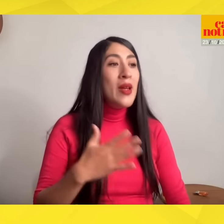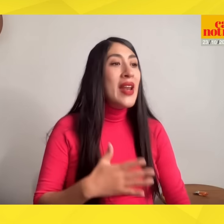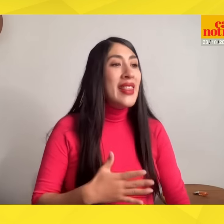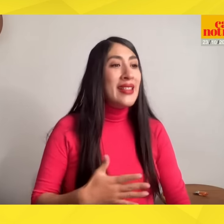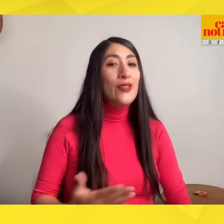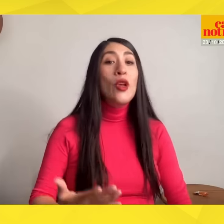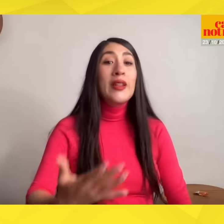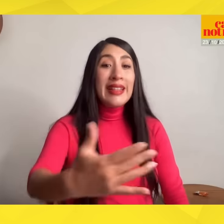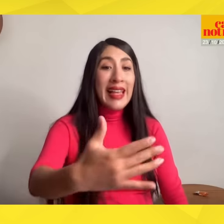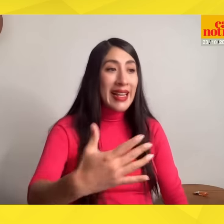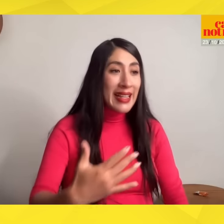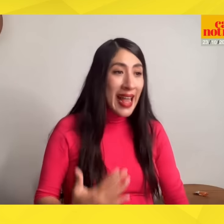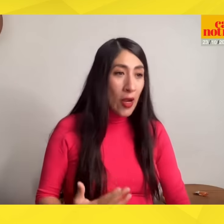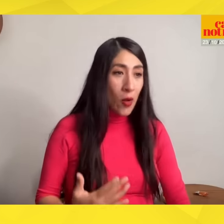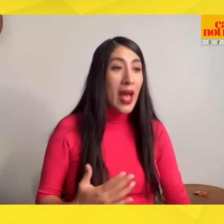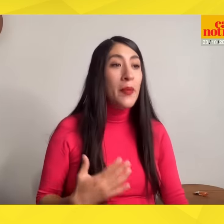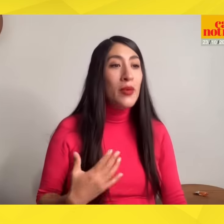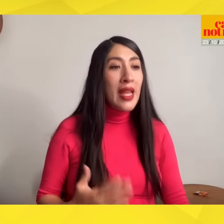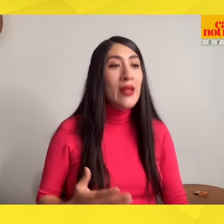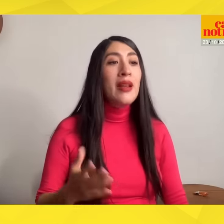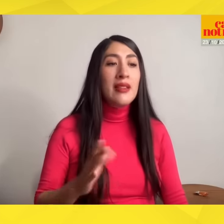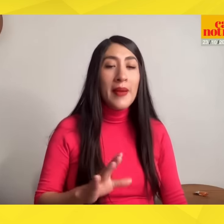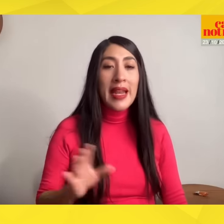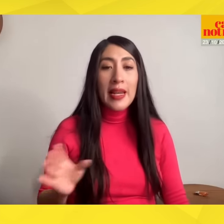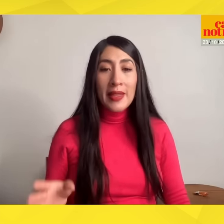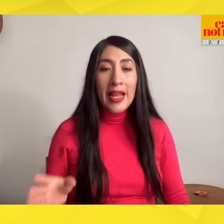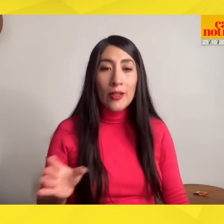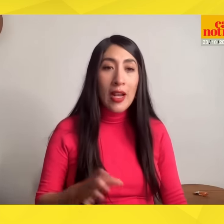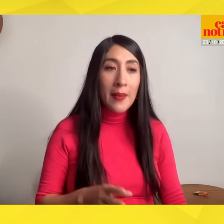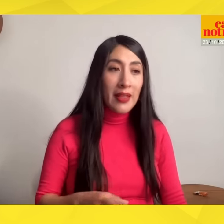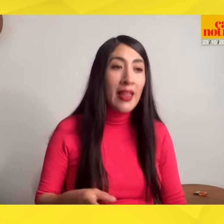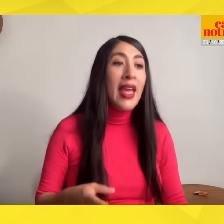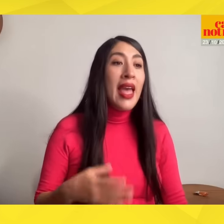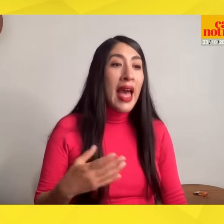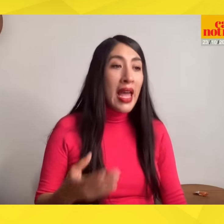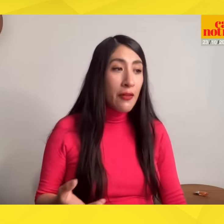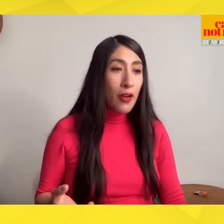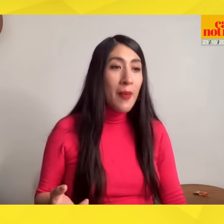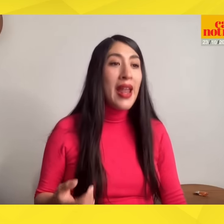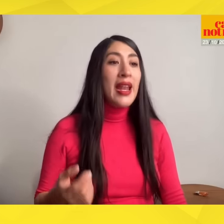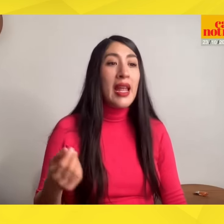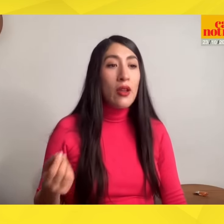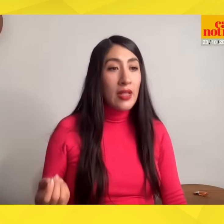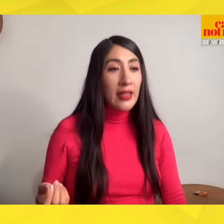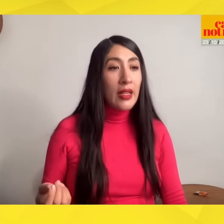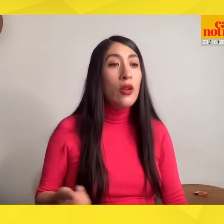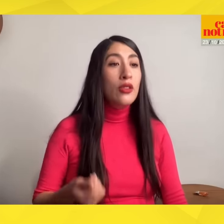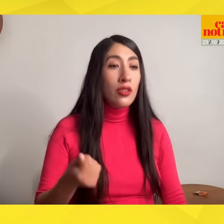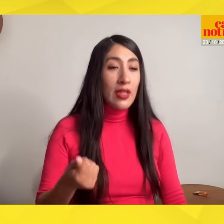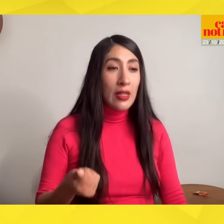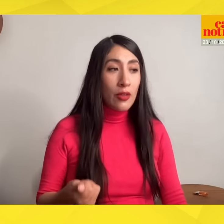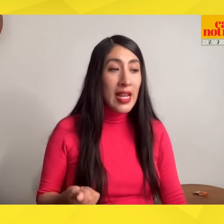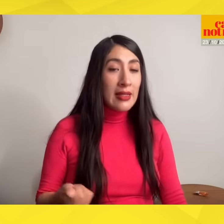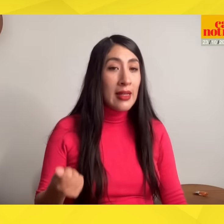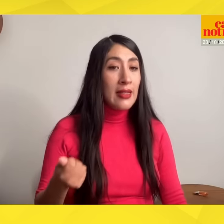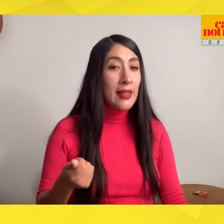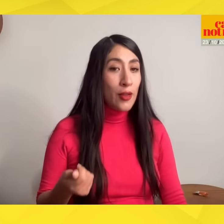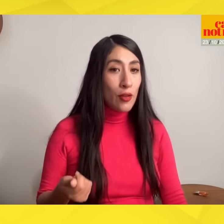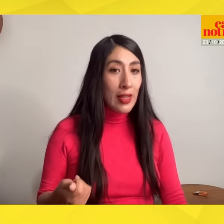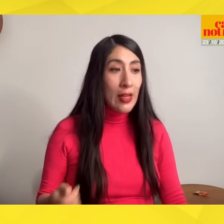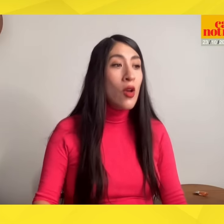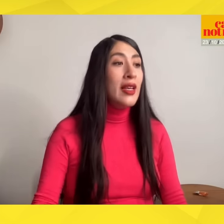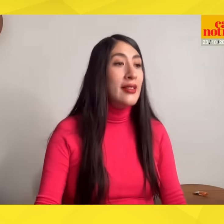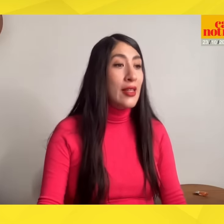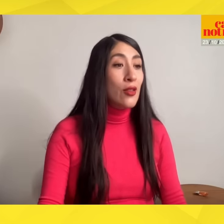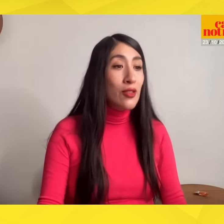tomar la decisión de retirarlo apuntando que se van a limitar solamente a reformar en los artículos 103